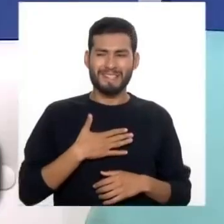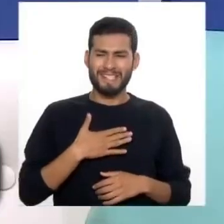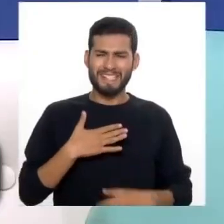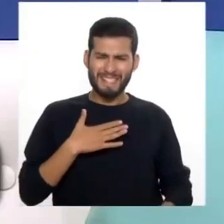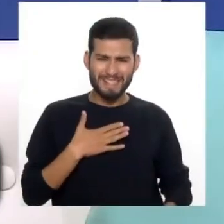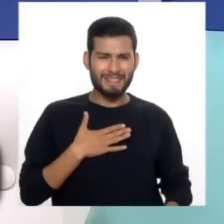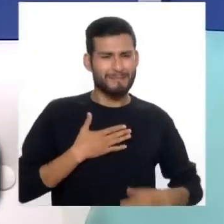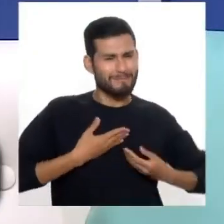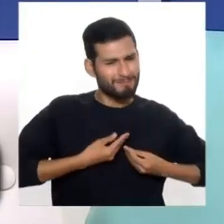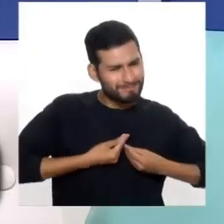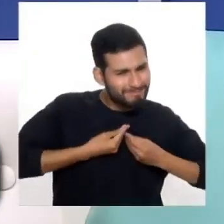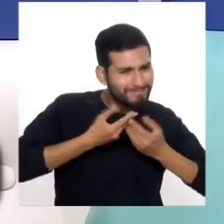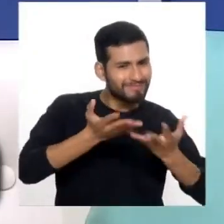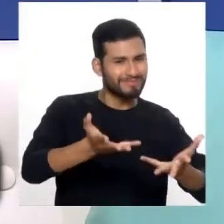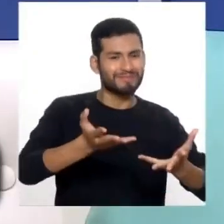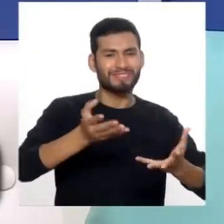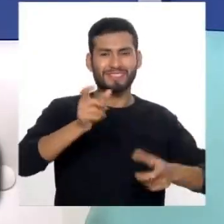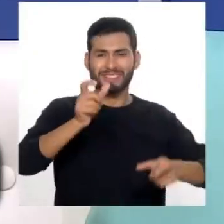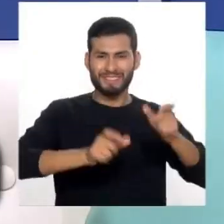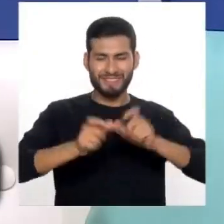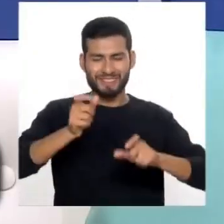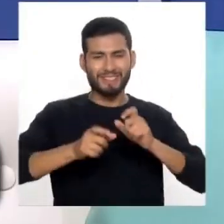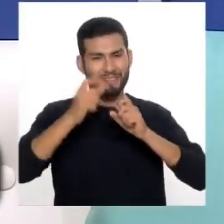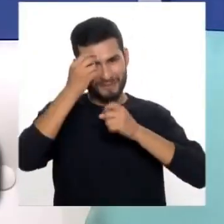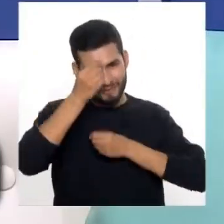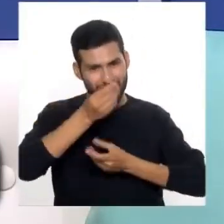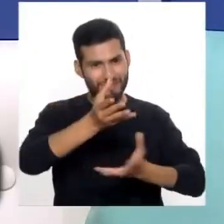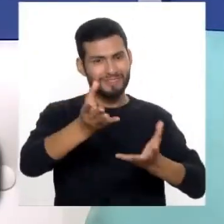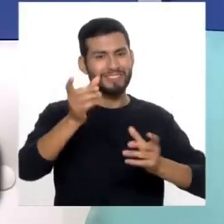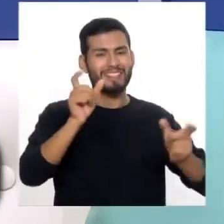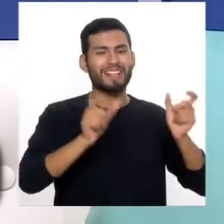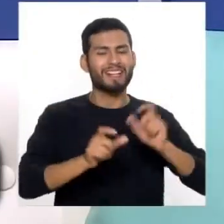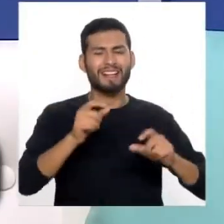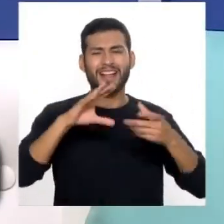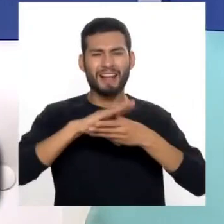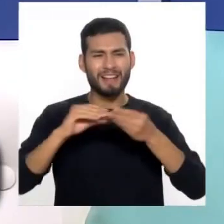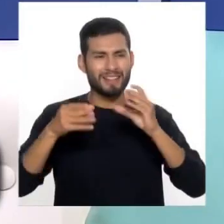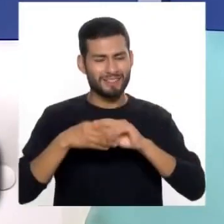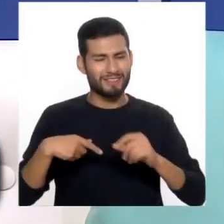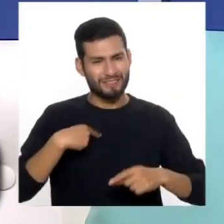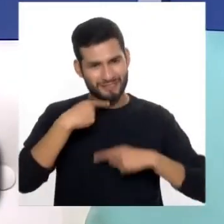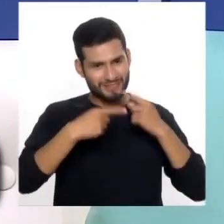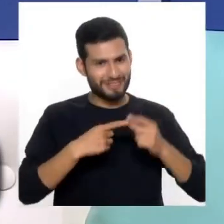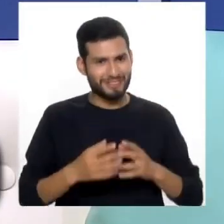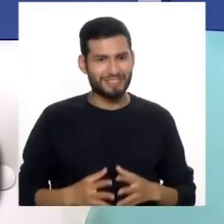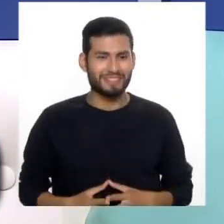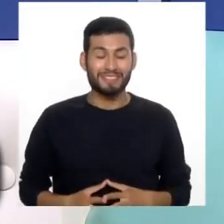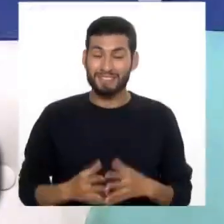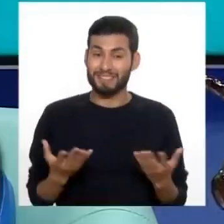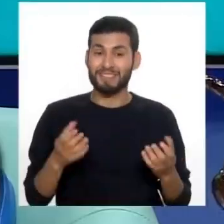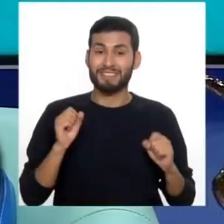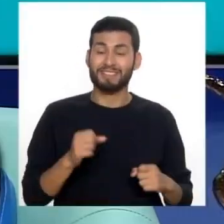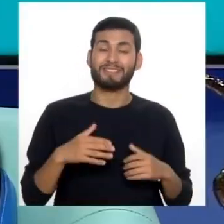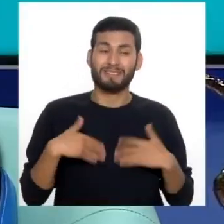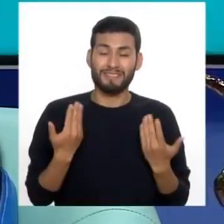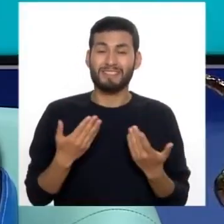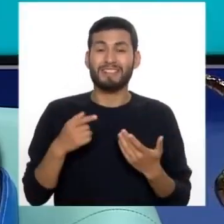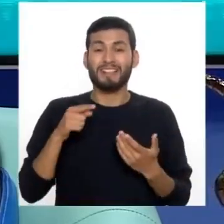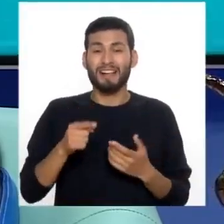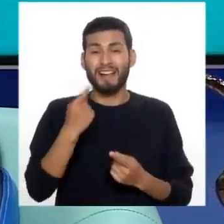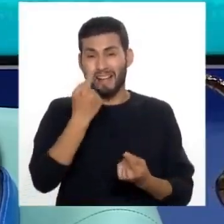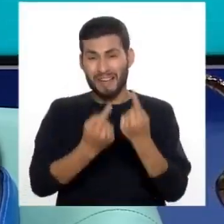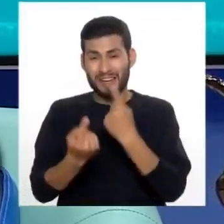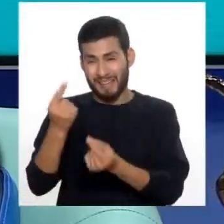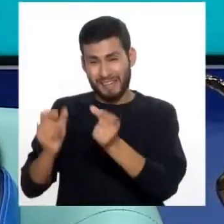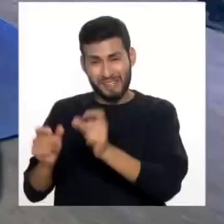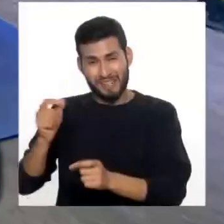mi forma de llegar al público, mi forma de poder informar a la gente acerca de la historia que les estoy contando, ¿no? Y poder atravesar la piel de cada